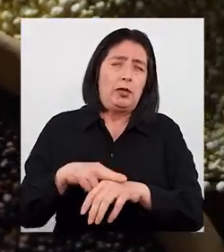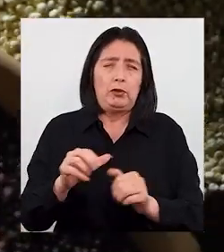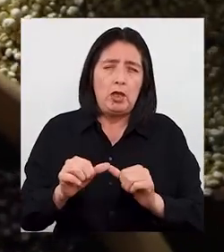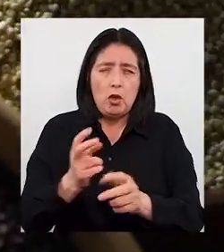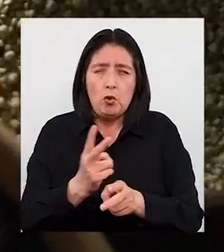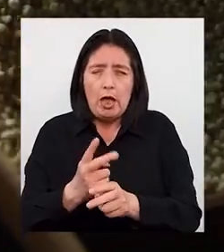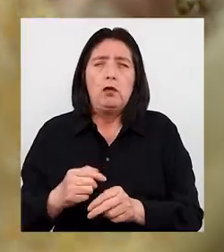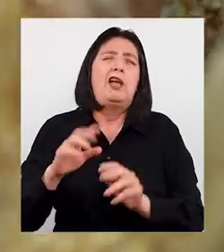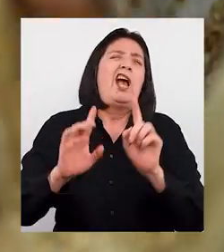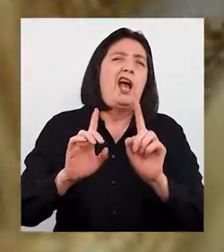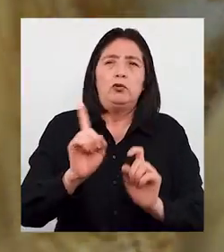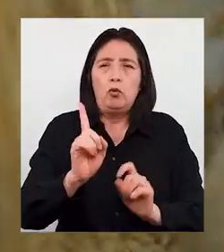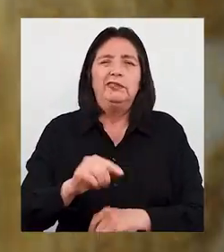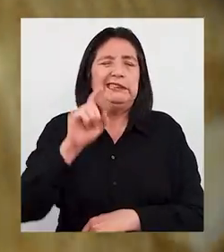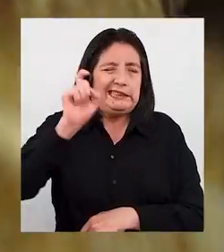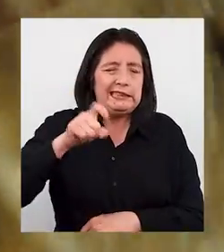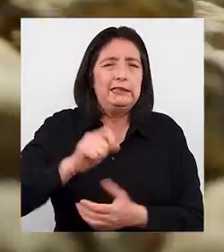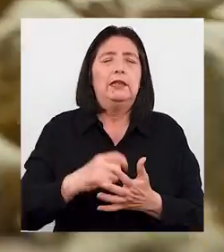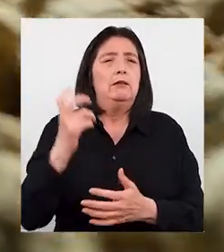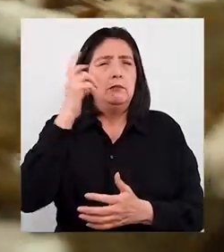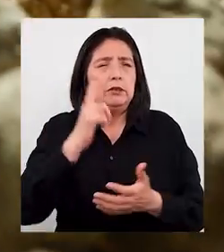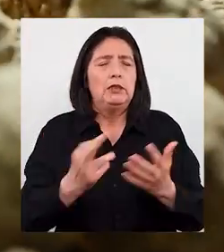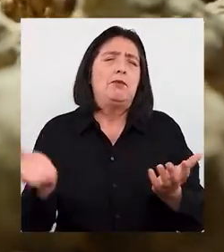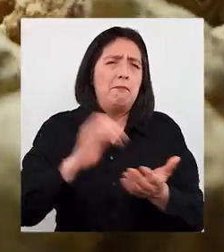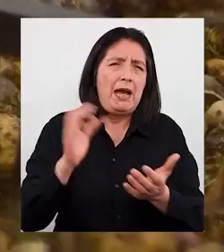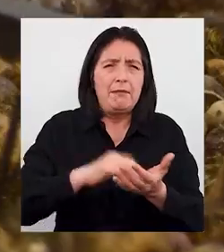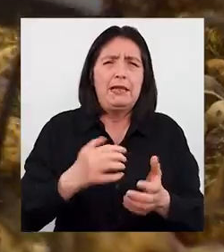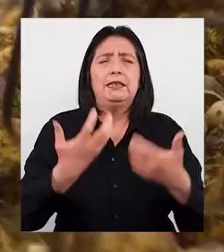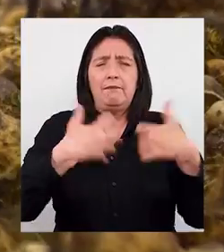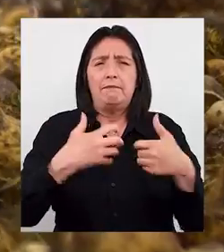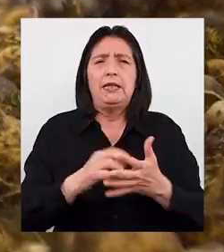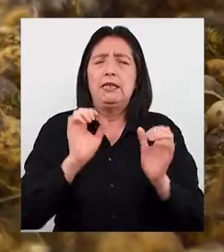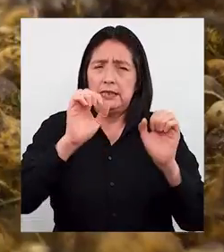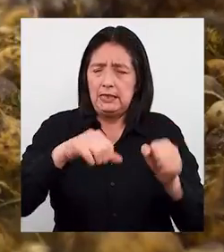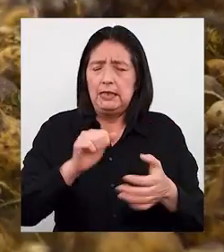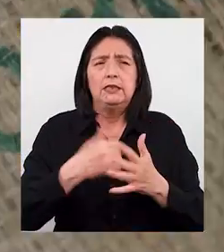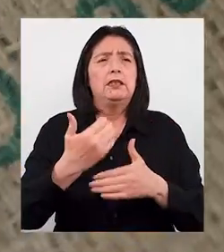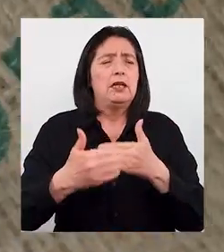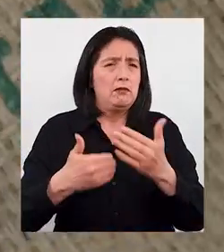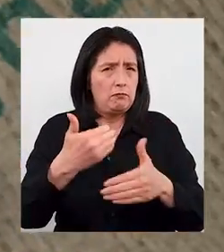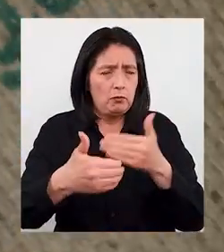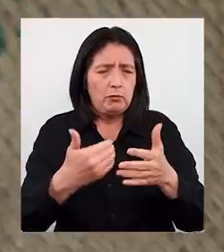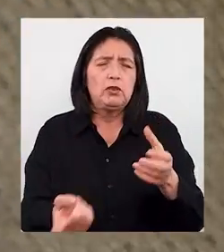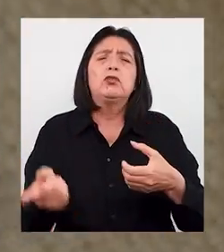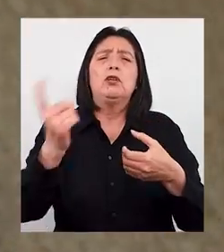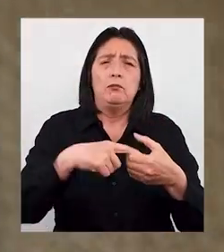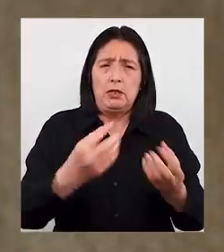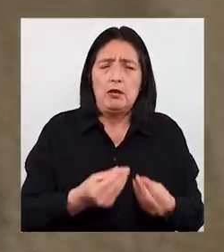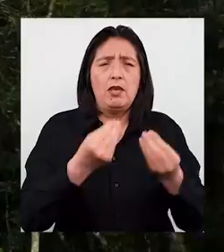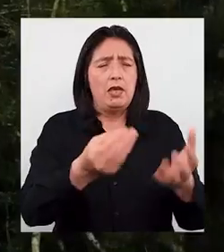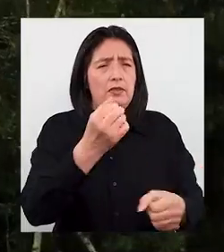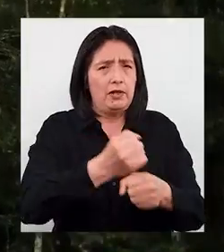es una necesidad. Por ello, cada vez son más las empresas que la incorporan en sus procesos y generan